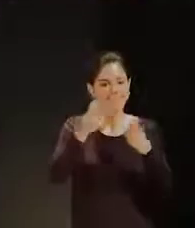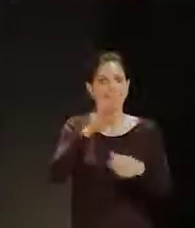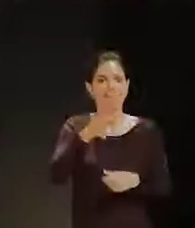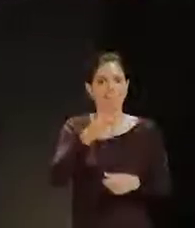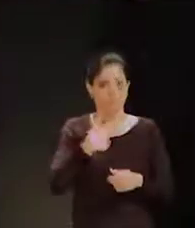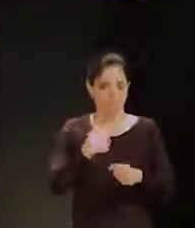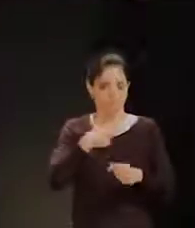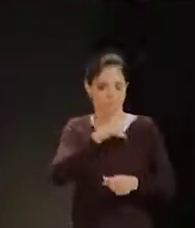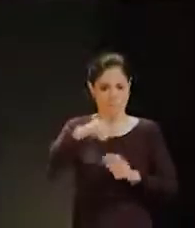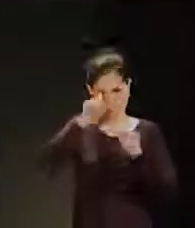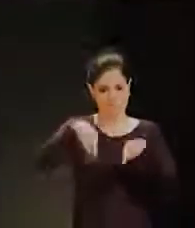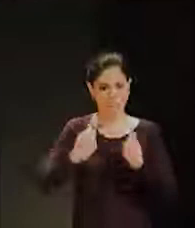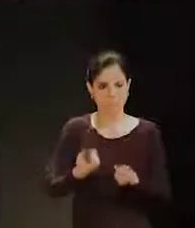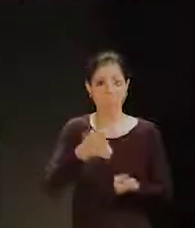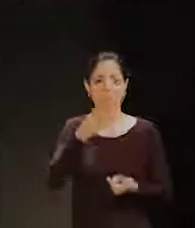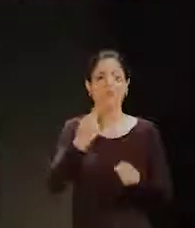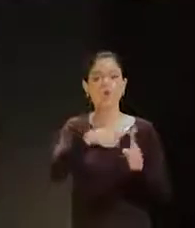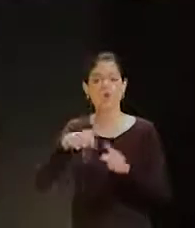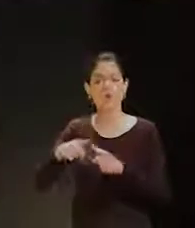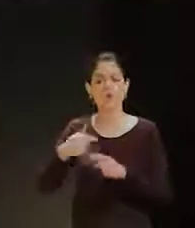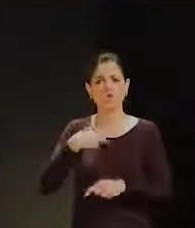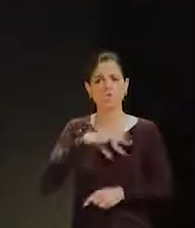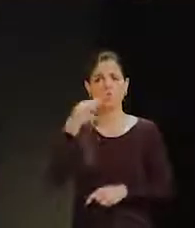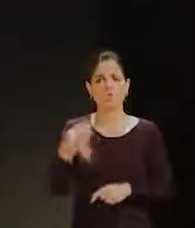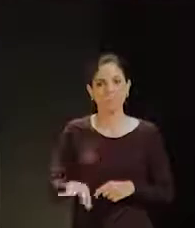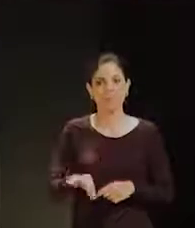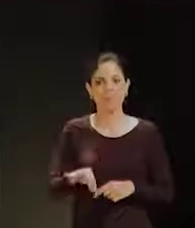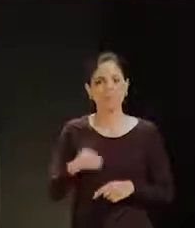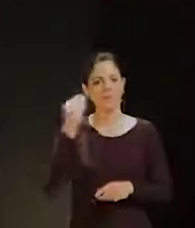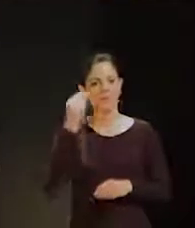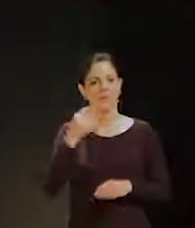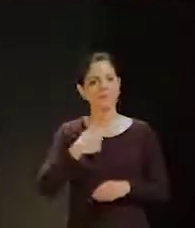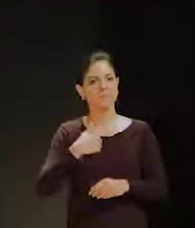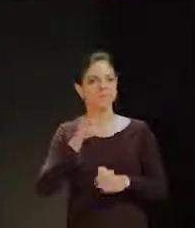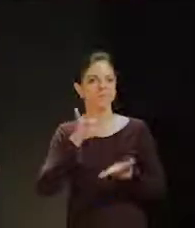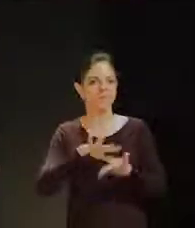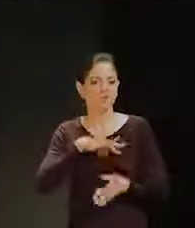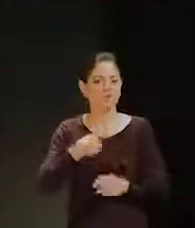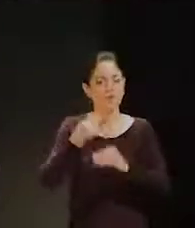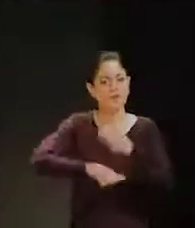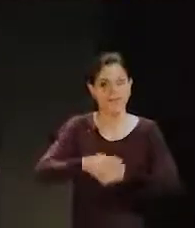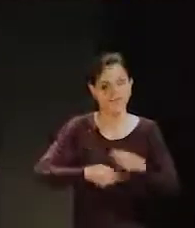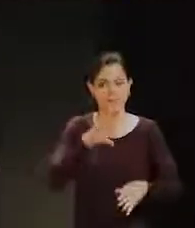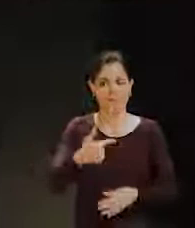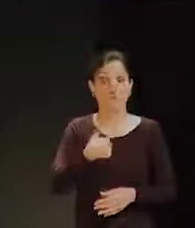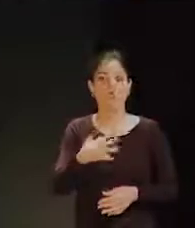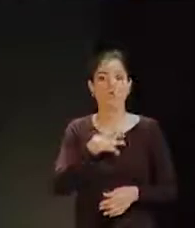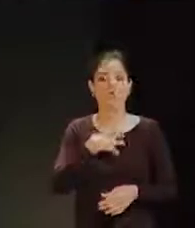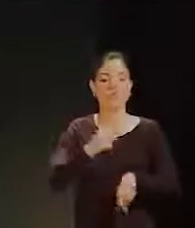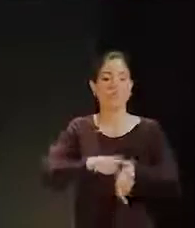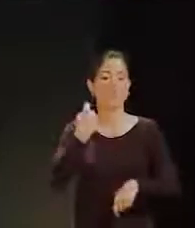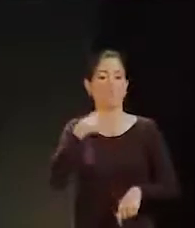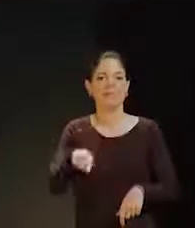por reproporme en cosas que soy que puede considerar mi presencia como posible, porque no puedo perder